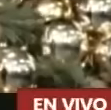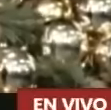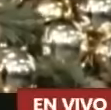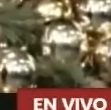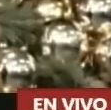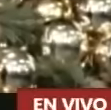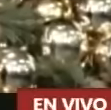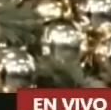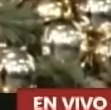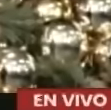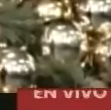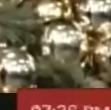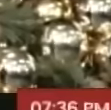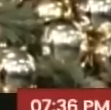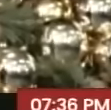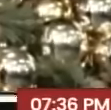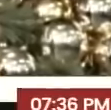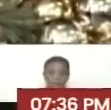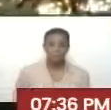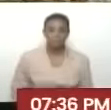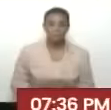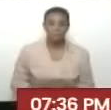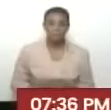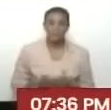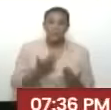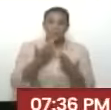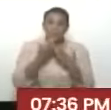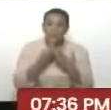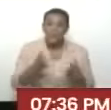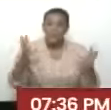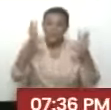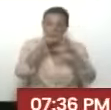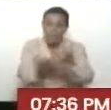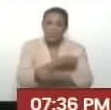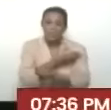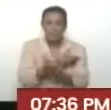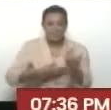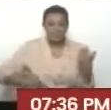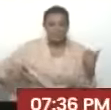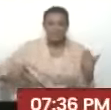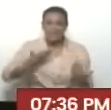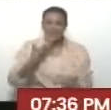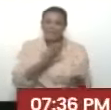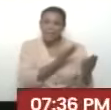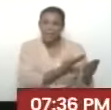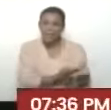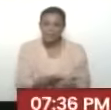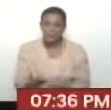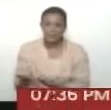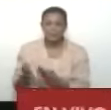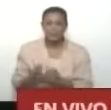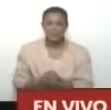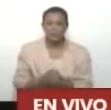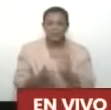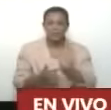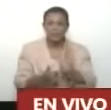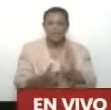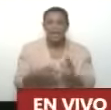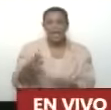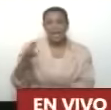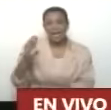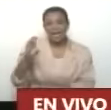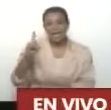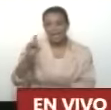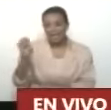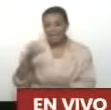Buenas noches, señor presidente. Gracias por la invitación a su programa con Maduro Más. Y voy a presentar el segmento Redes, calles, medios